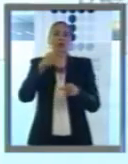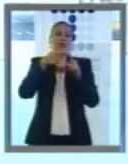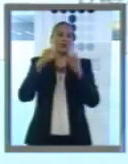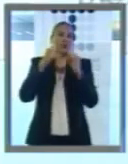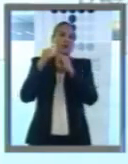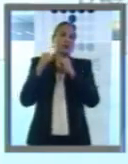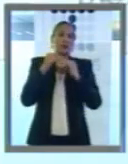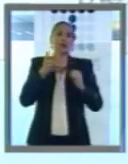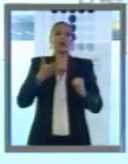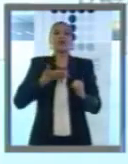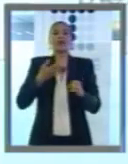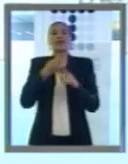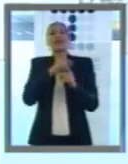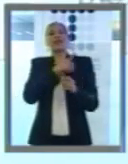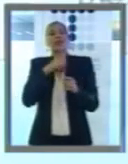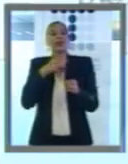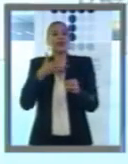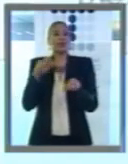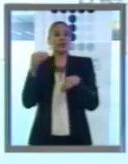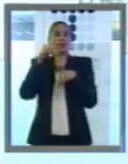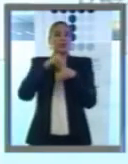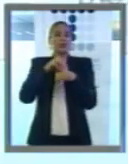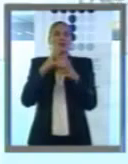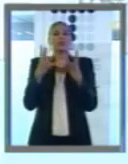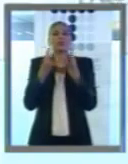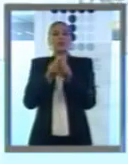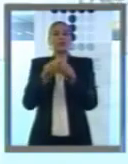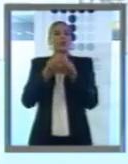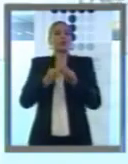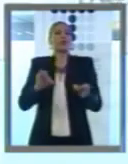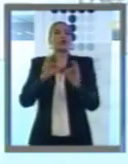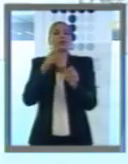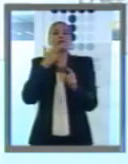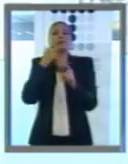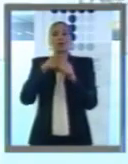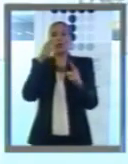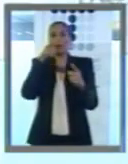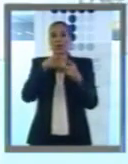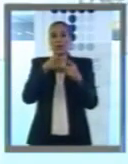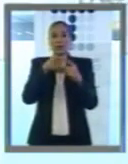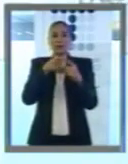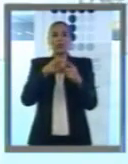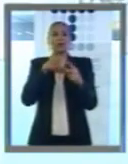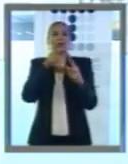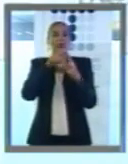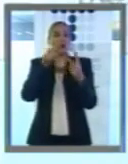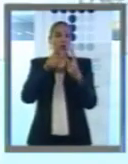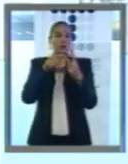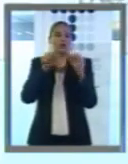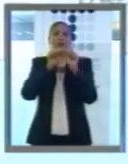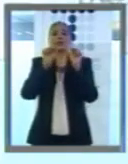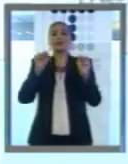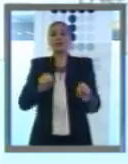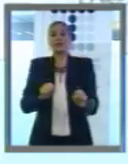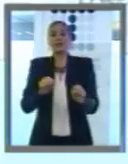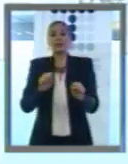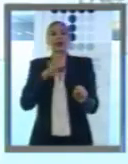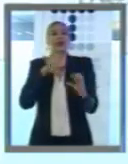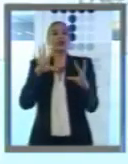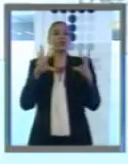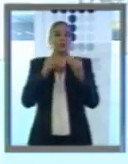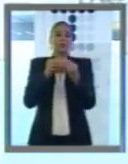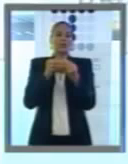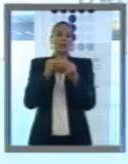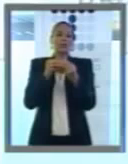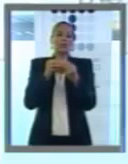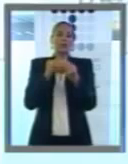pues tendremos que lograr un acompañamiento primordial para lograr los objetivos en los dos sistemas. Y bueno, se suma